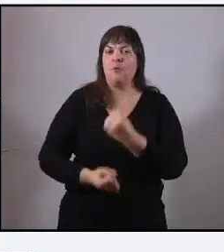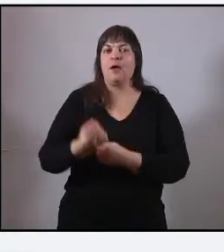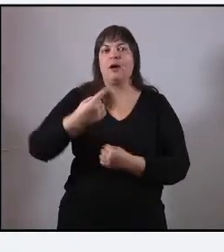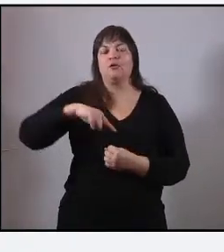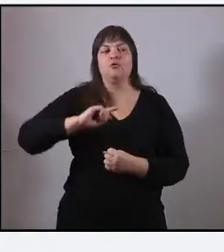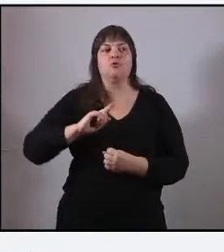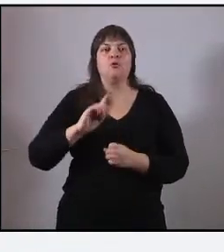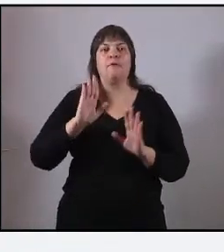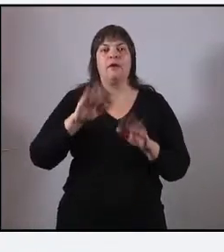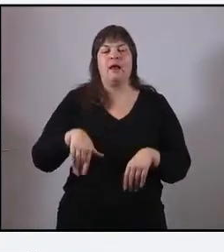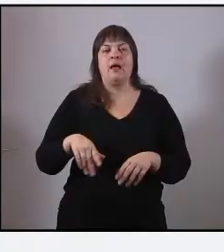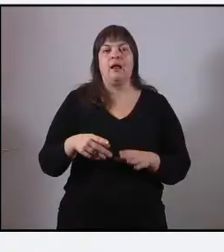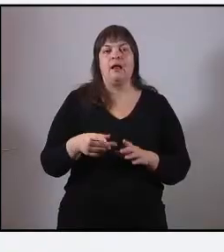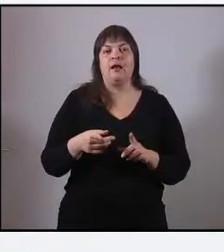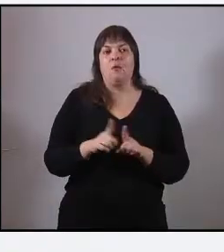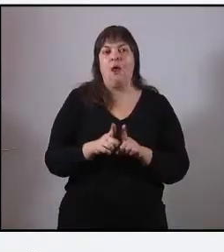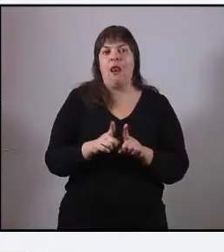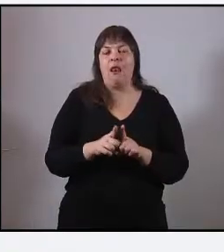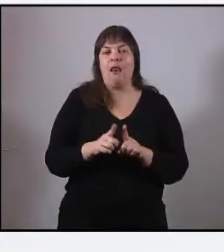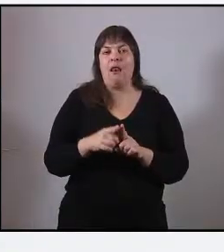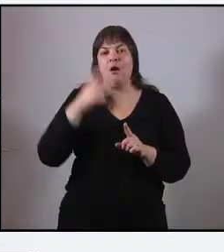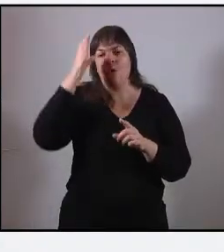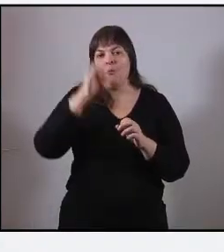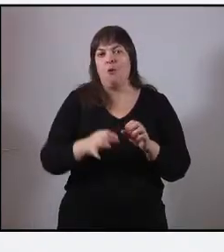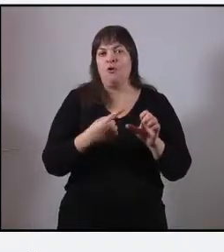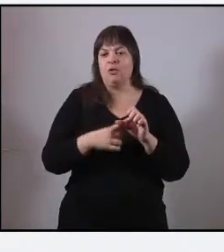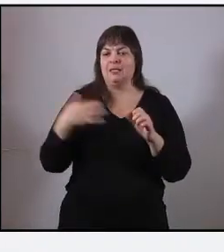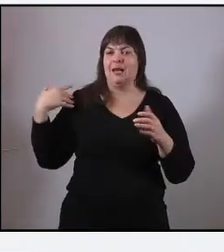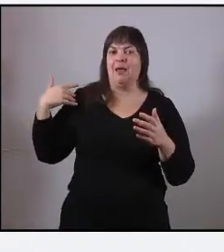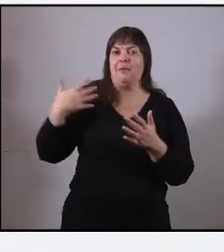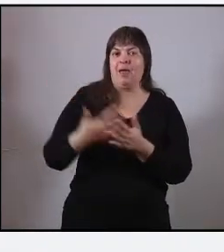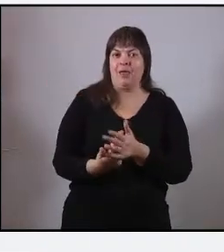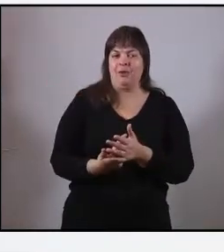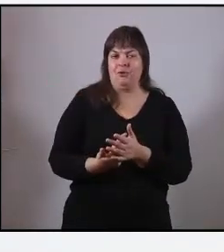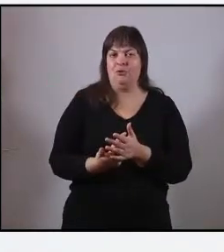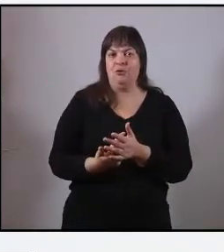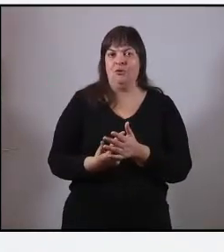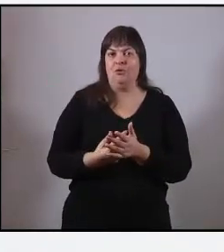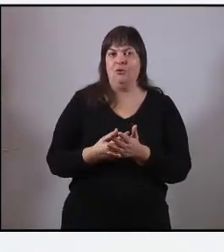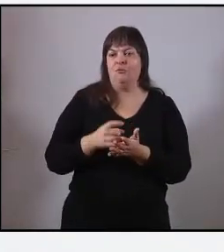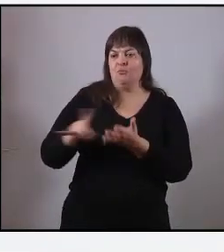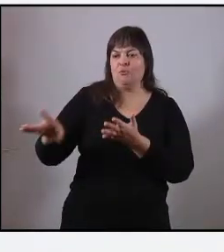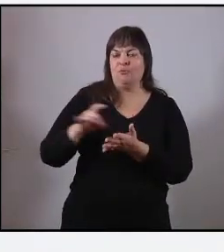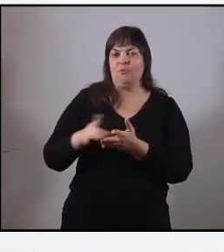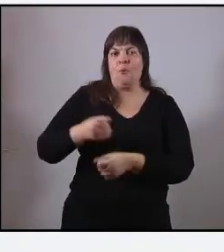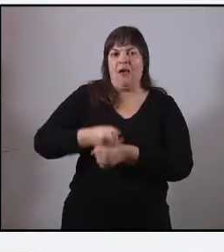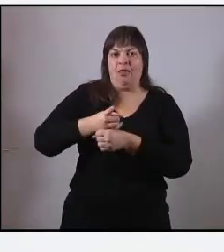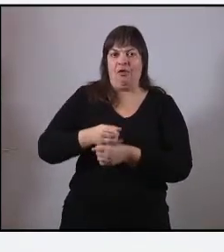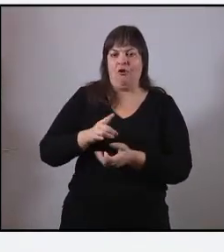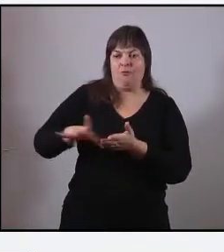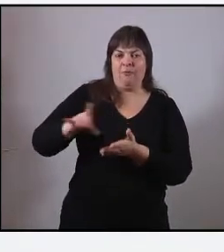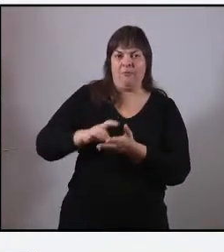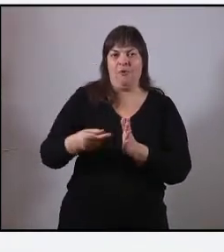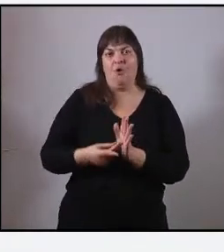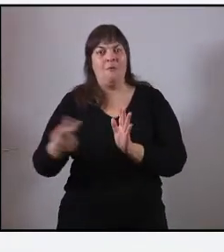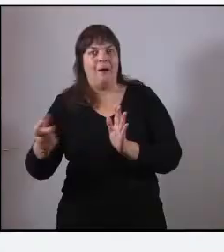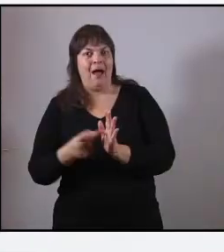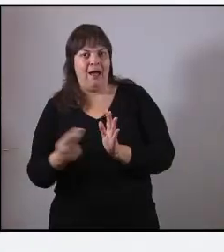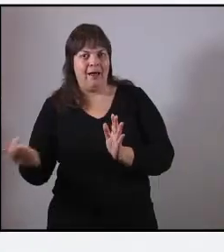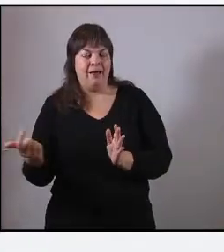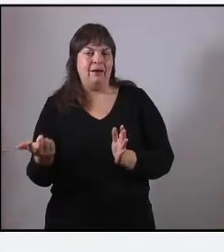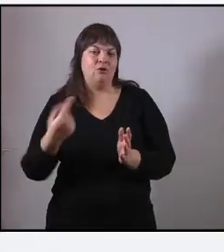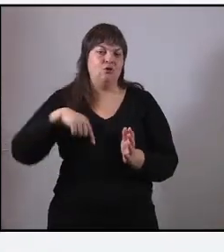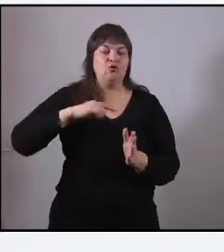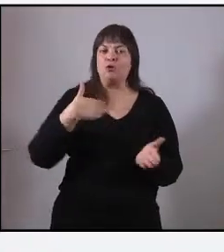que irnos, como ha sufrido el pueblo extremeño durante muchísimos años, esa expulsión obligada, y que, por supuesto, dispuestos a hablar